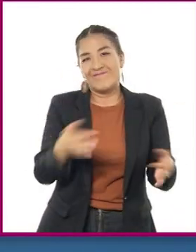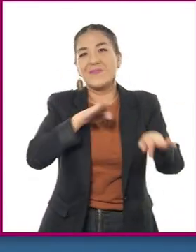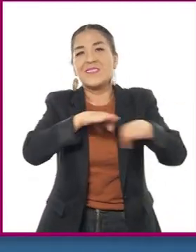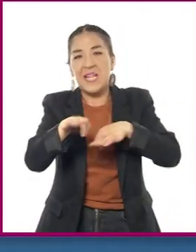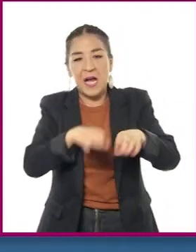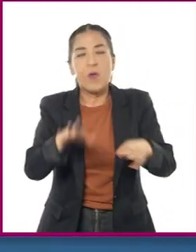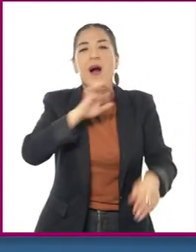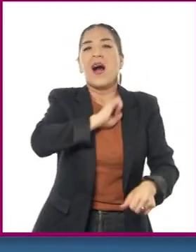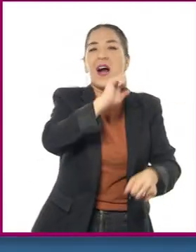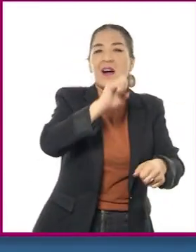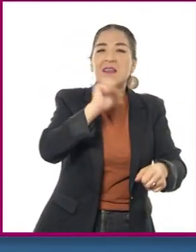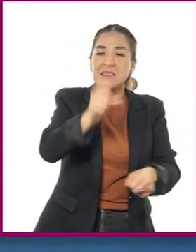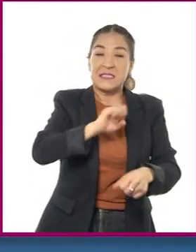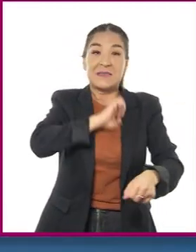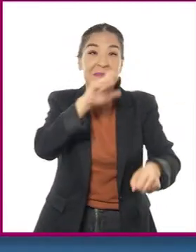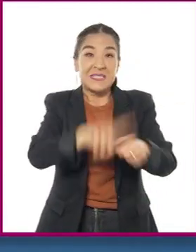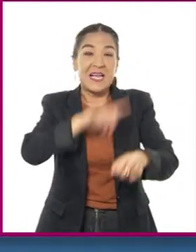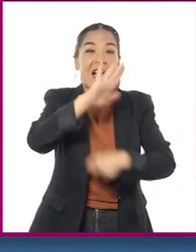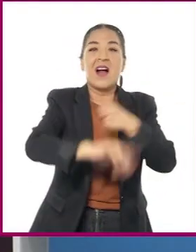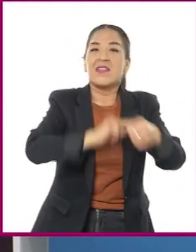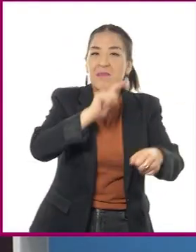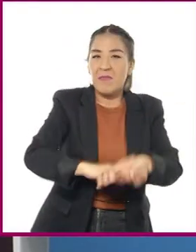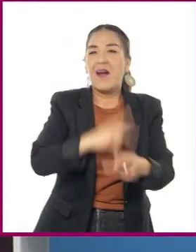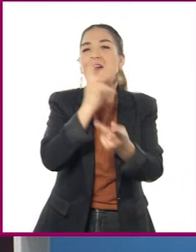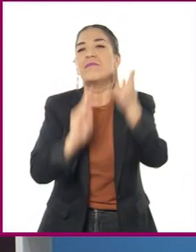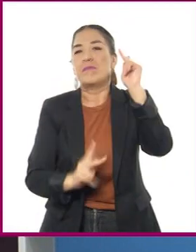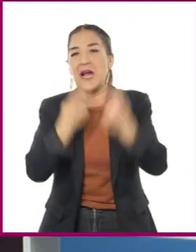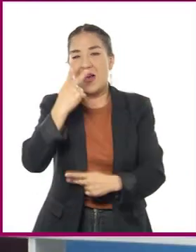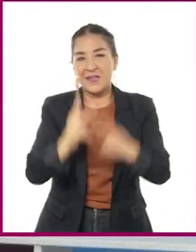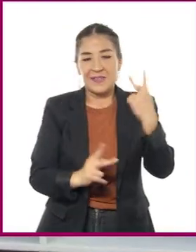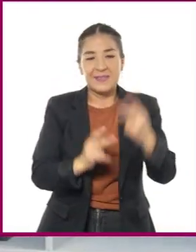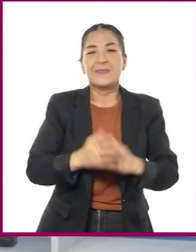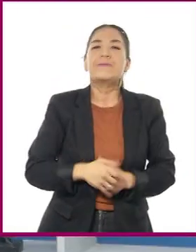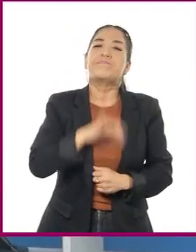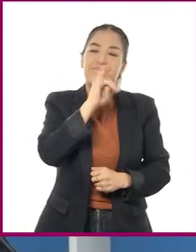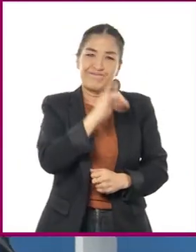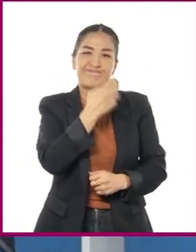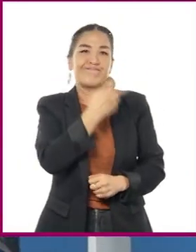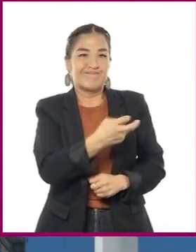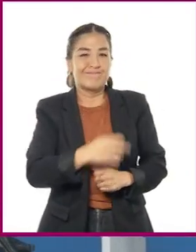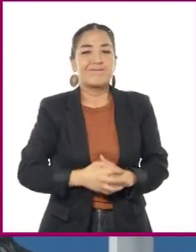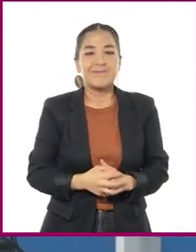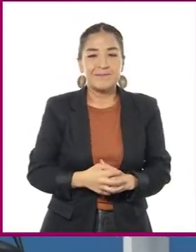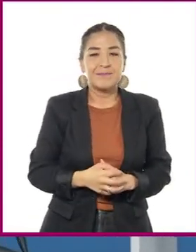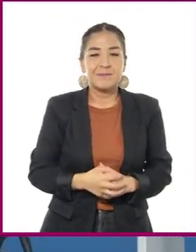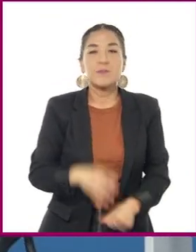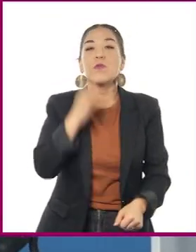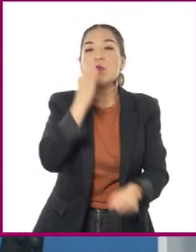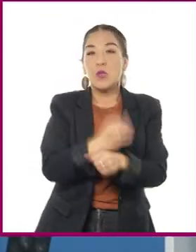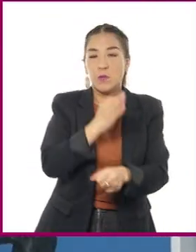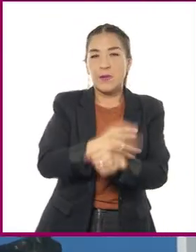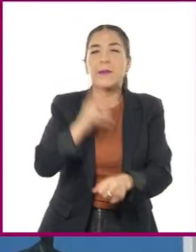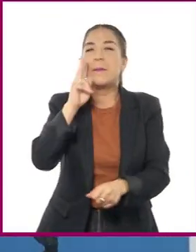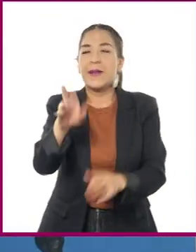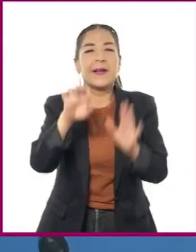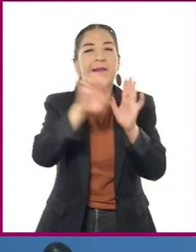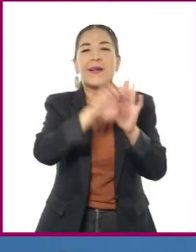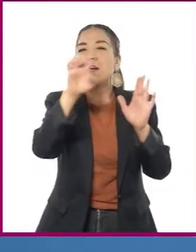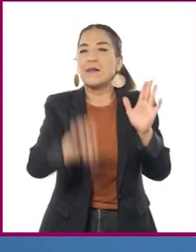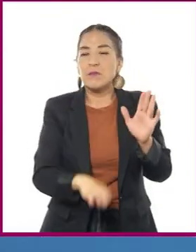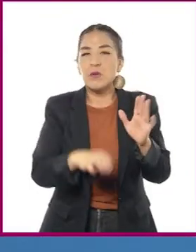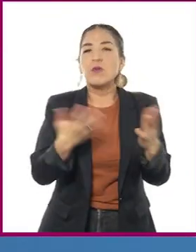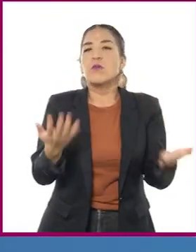de especies de plantas y animales. Así es, Nadia. Veamos algunos ejemplos